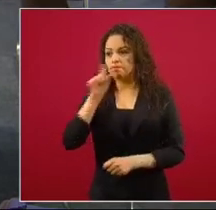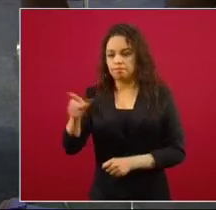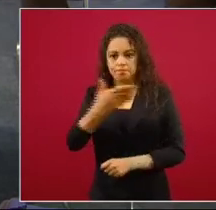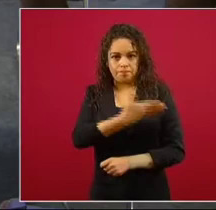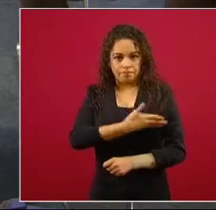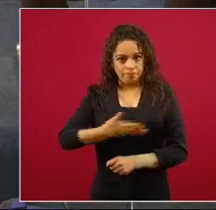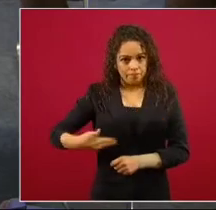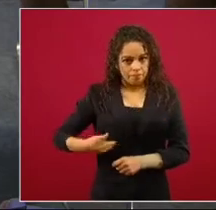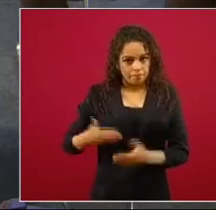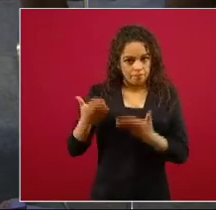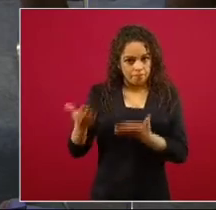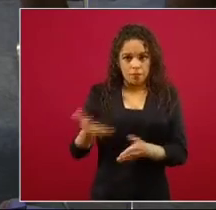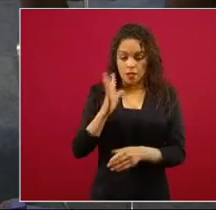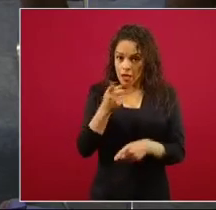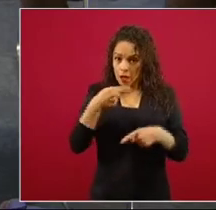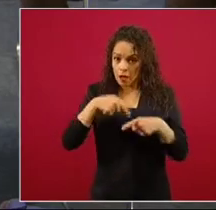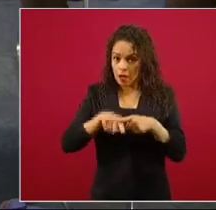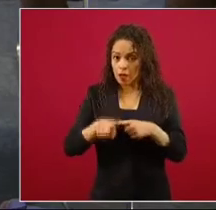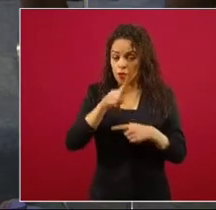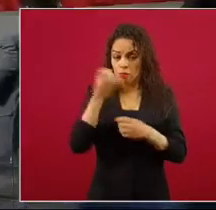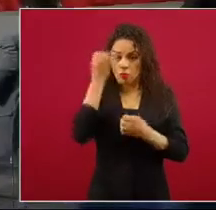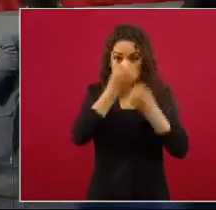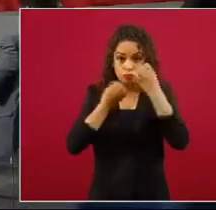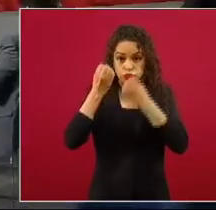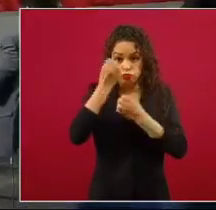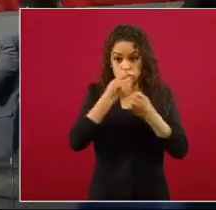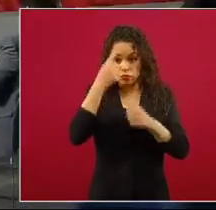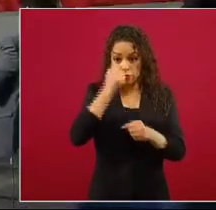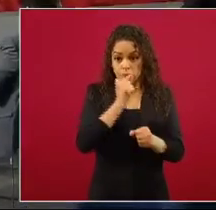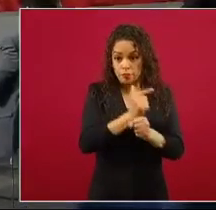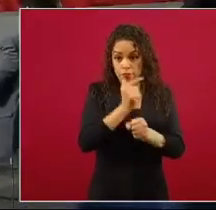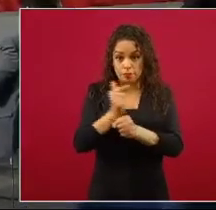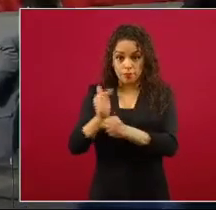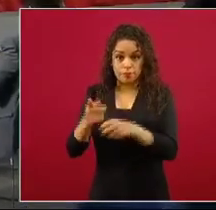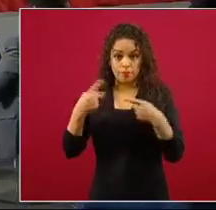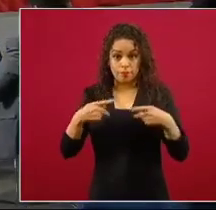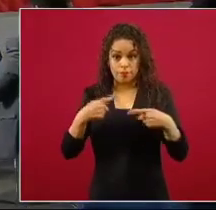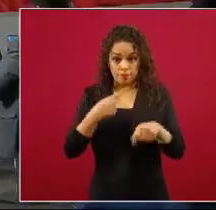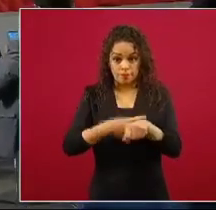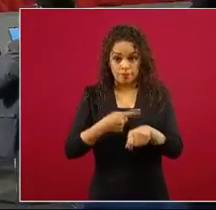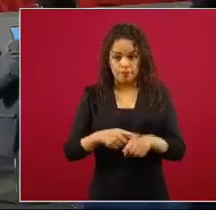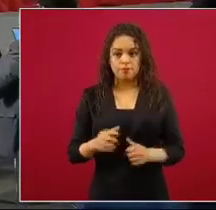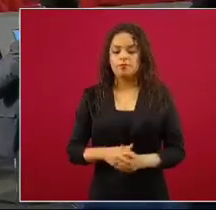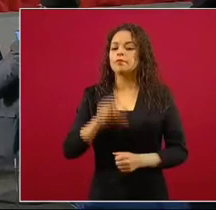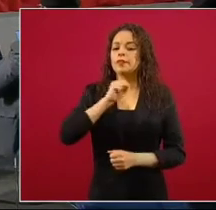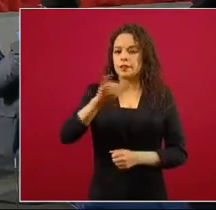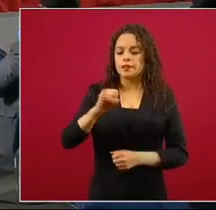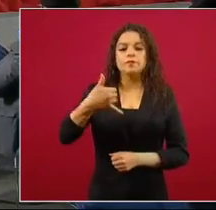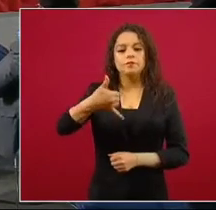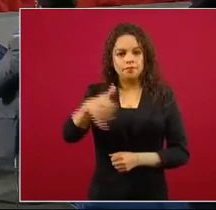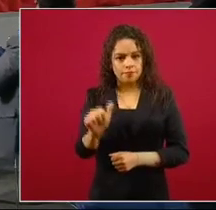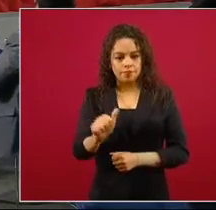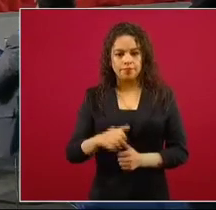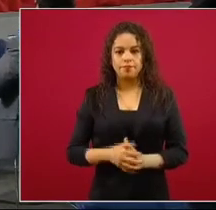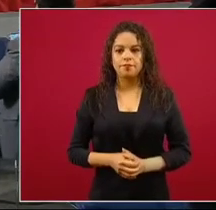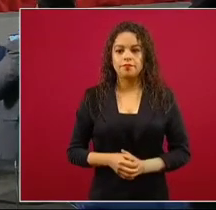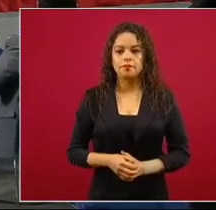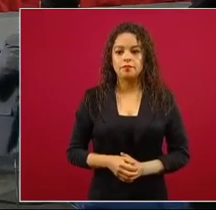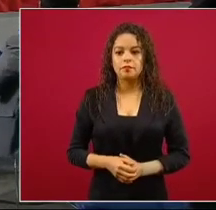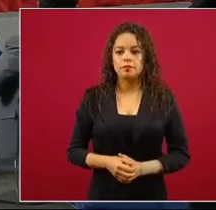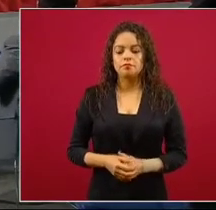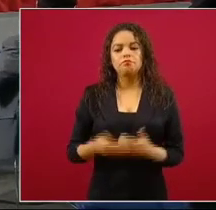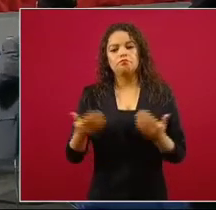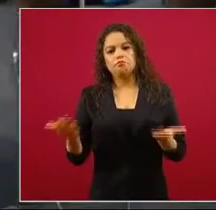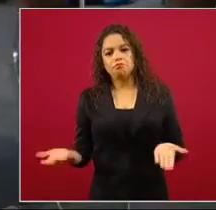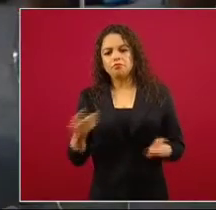presidente, si ya comenzaron con este estudio de casos. ¿Ya? Y bien, entonces en este sentido preguntarle entre el nivel